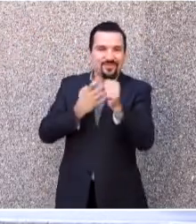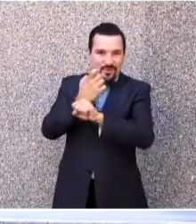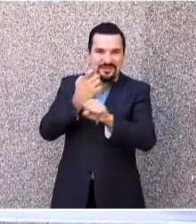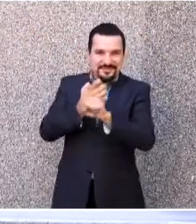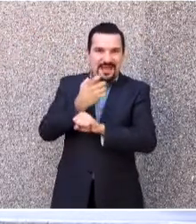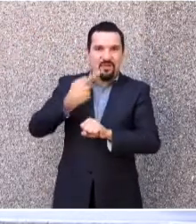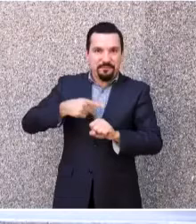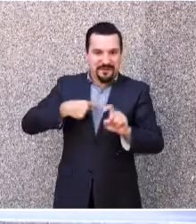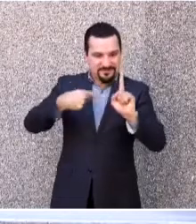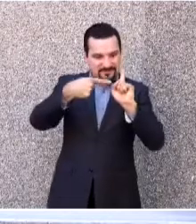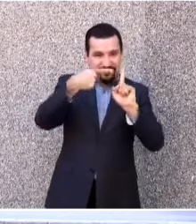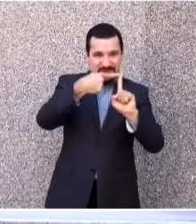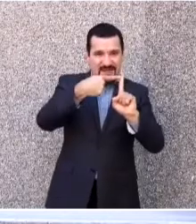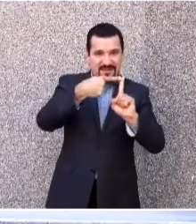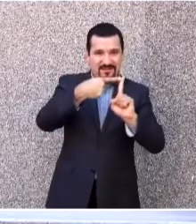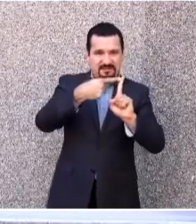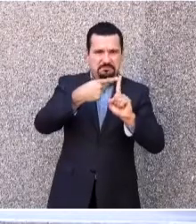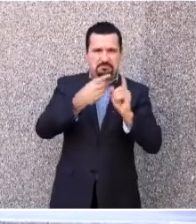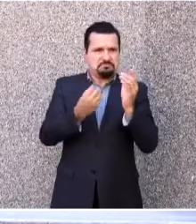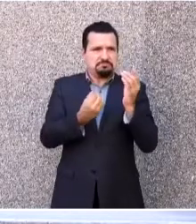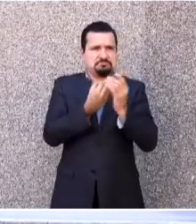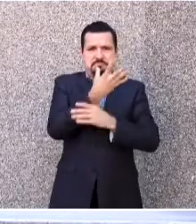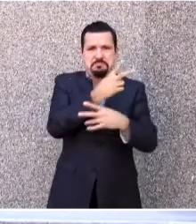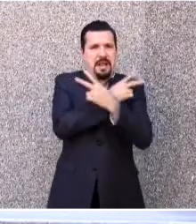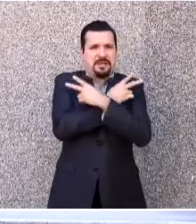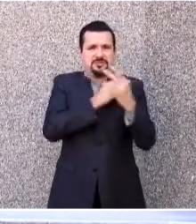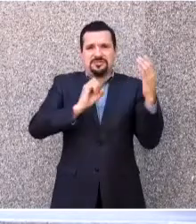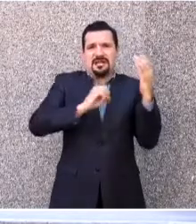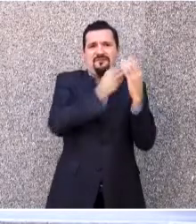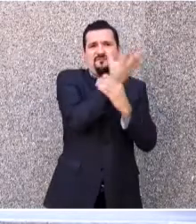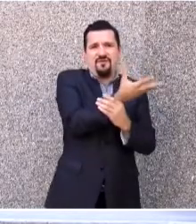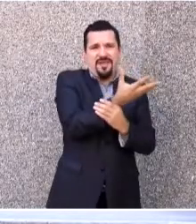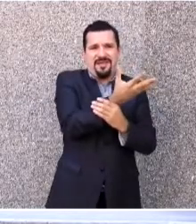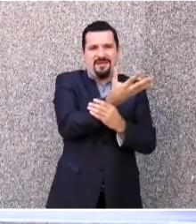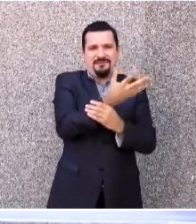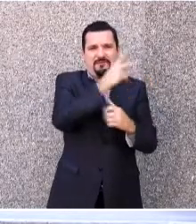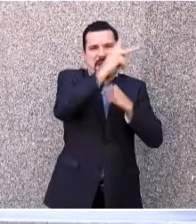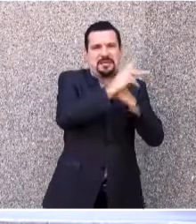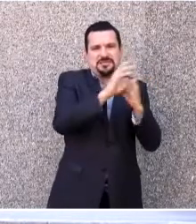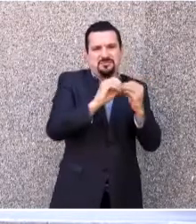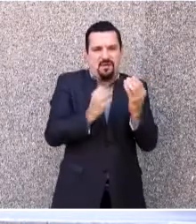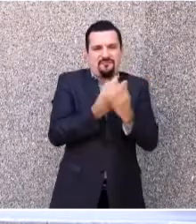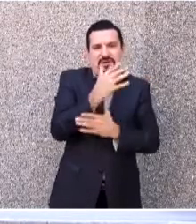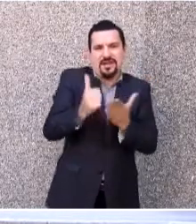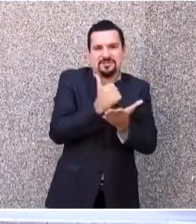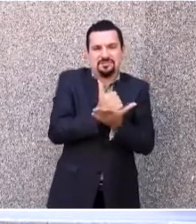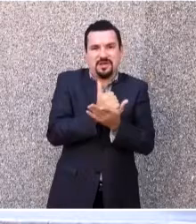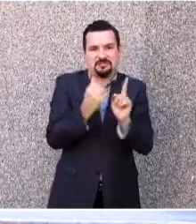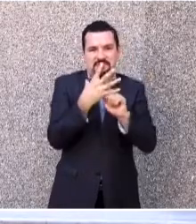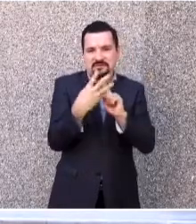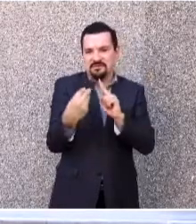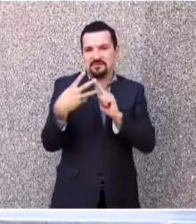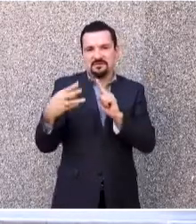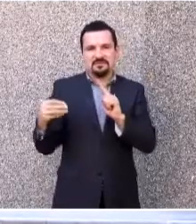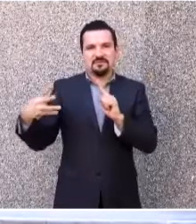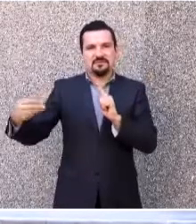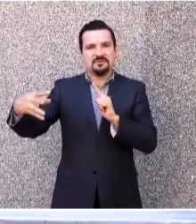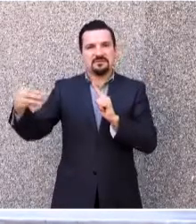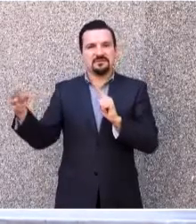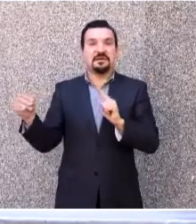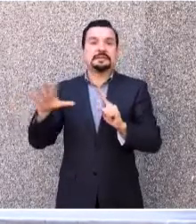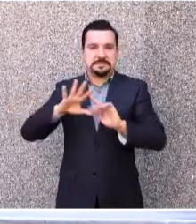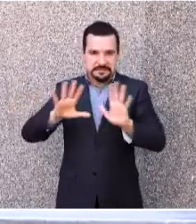entre personas que no salieron del país o incluso de su ciudad, el virus empieza a